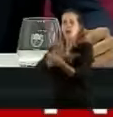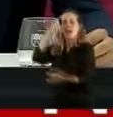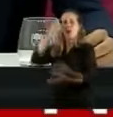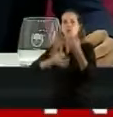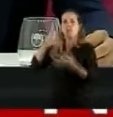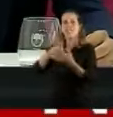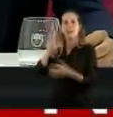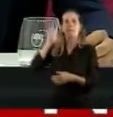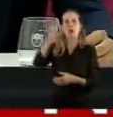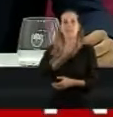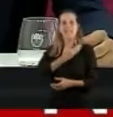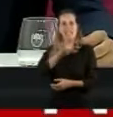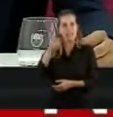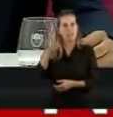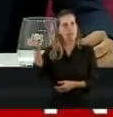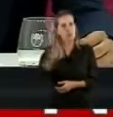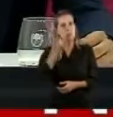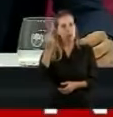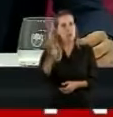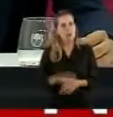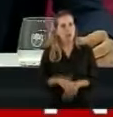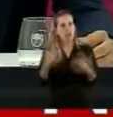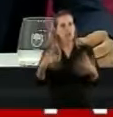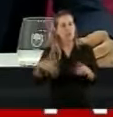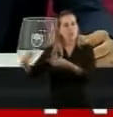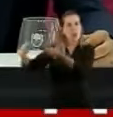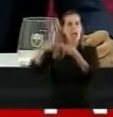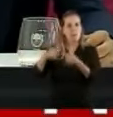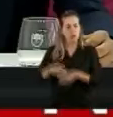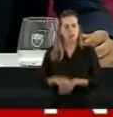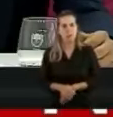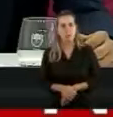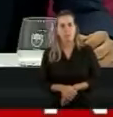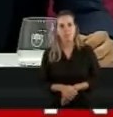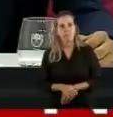Santa Fe, y eso fue muy, pero muy importante.